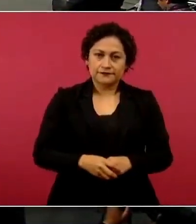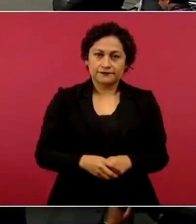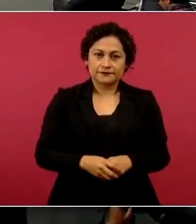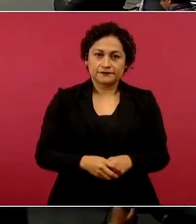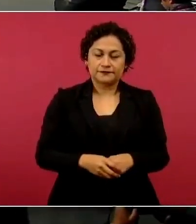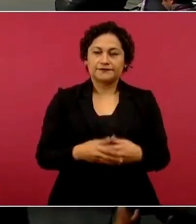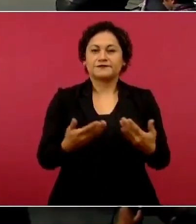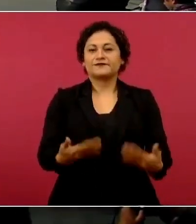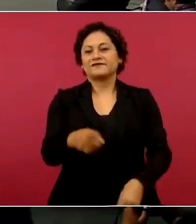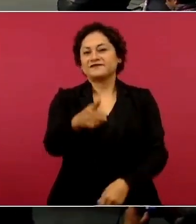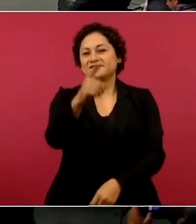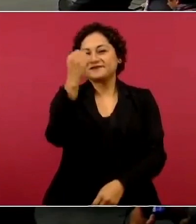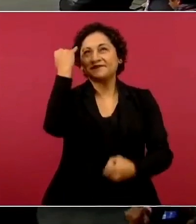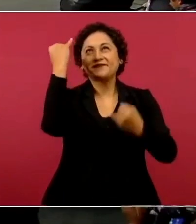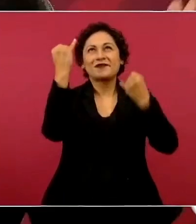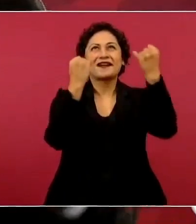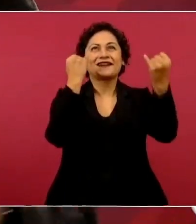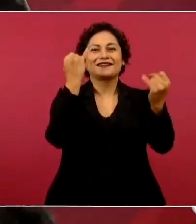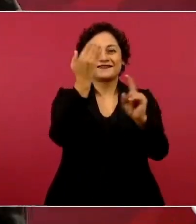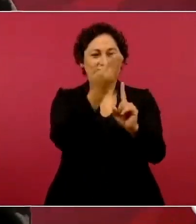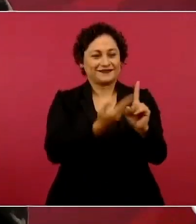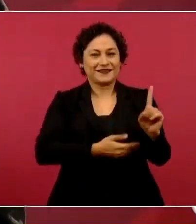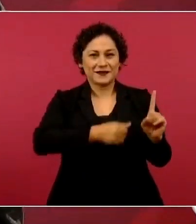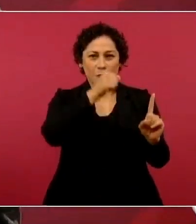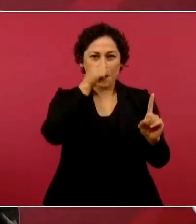Imagínense Juárez,